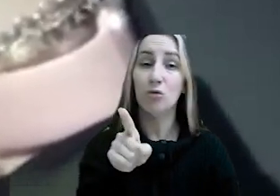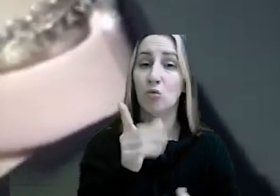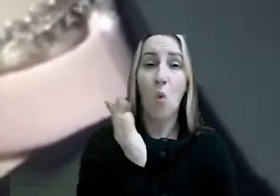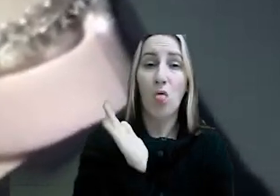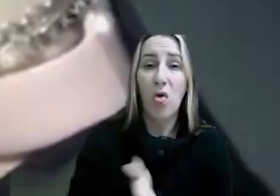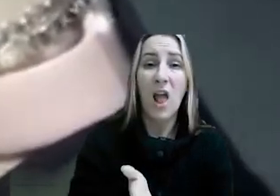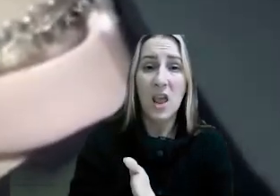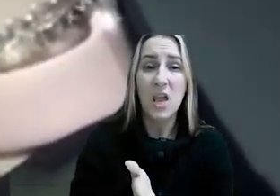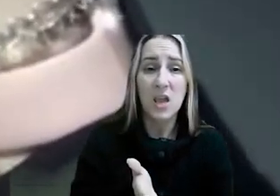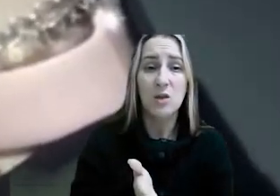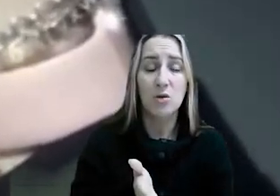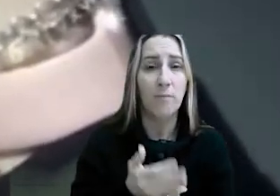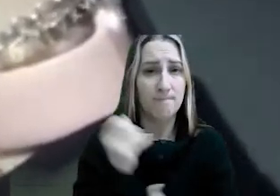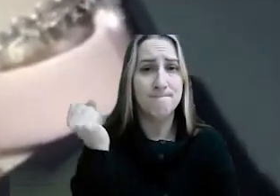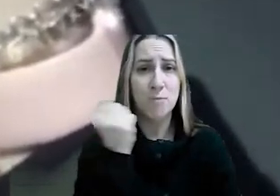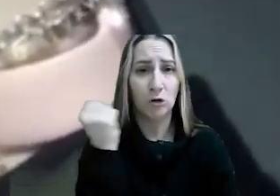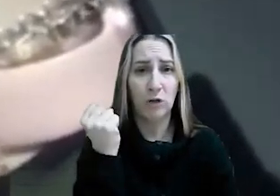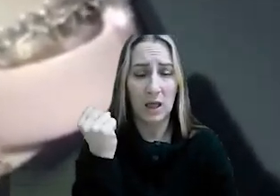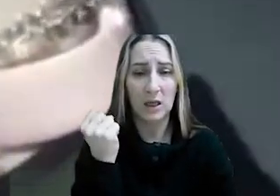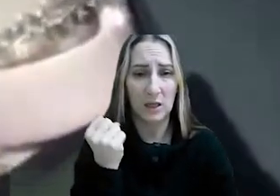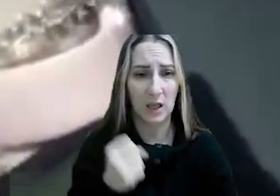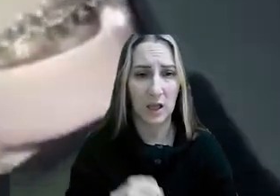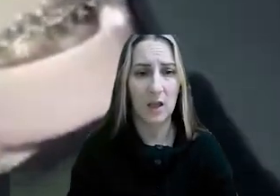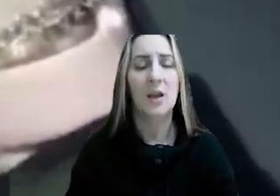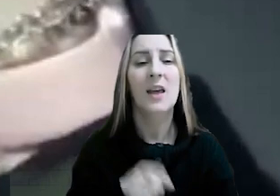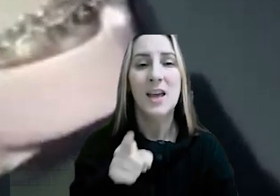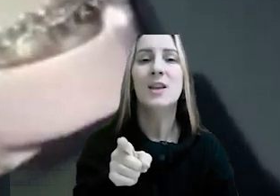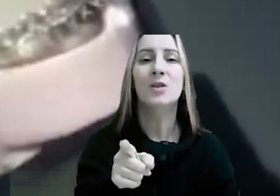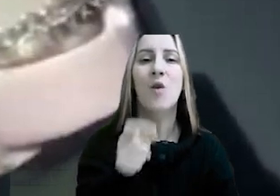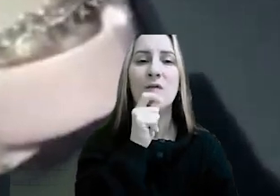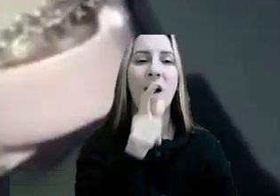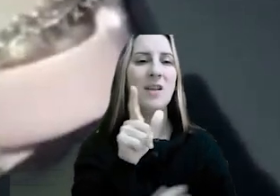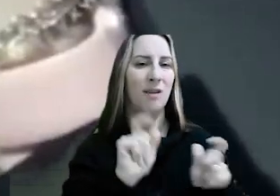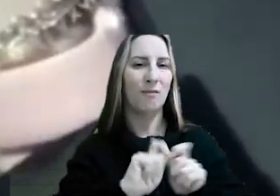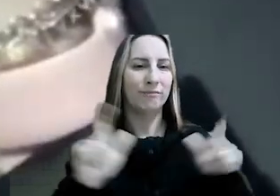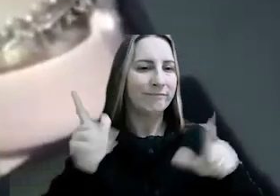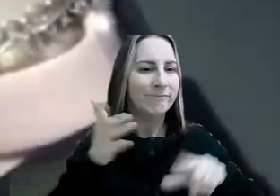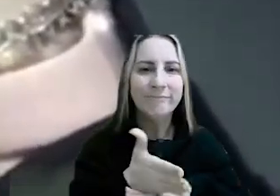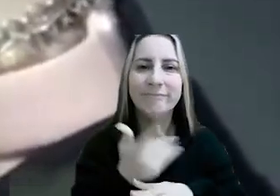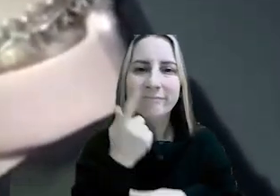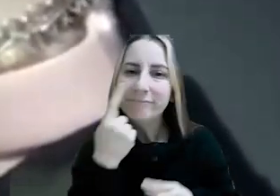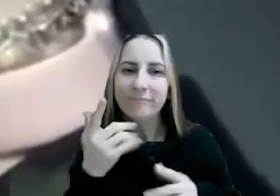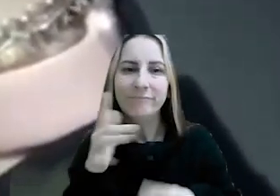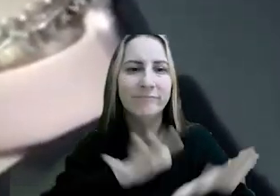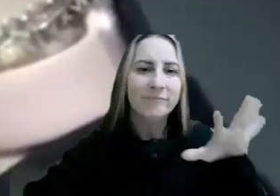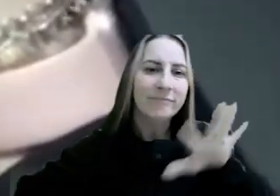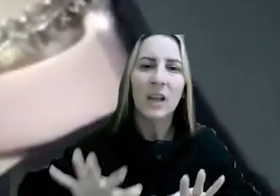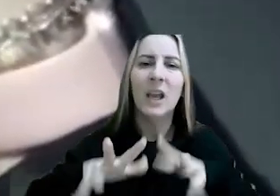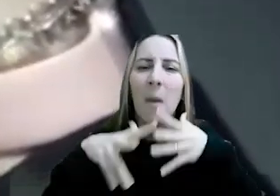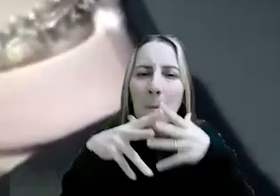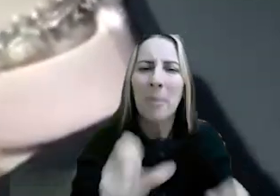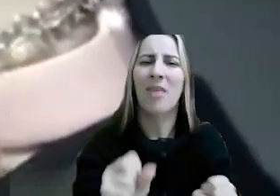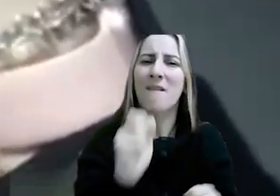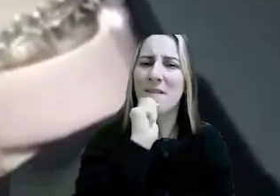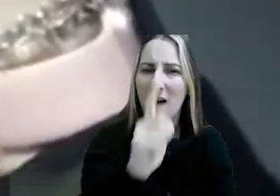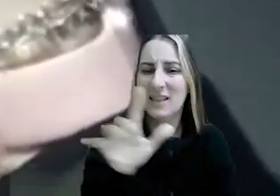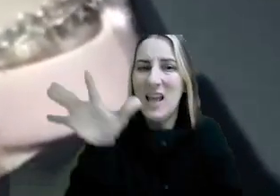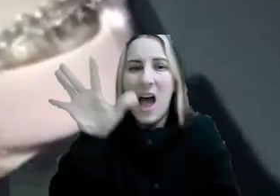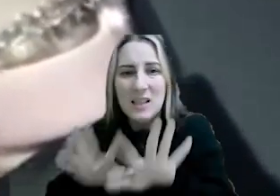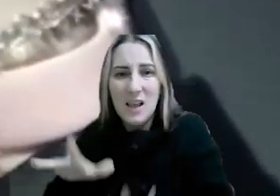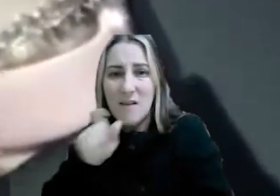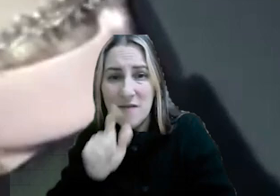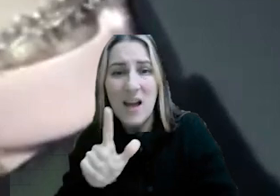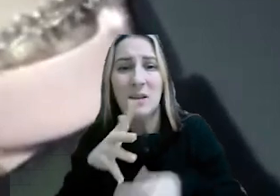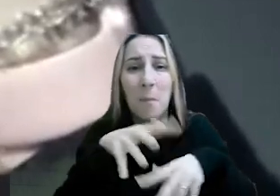muy importante porque es de fácil acceso, es de fácil realización y es de fácil detección también. El problema